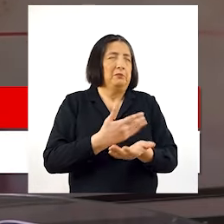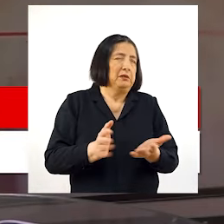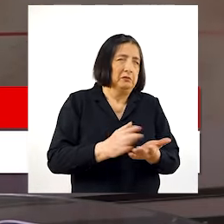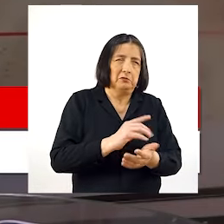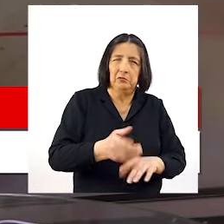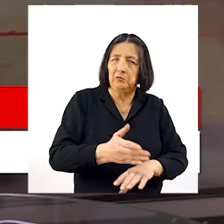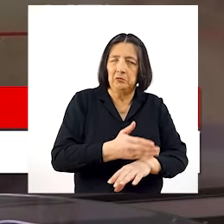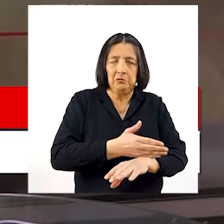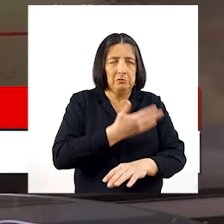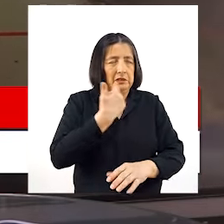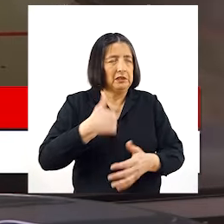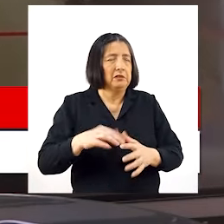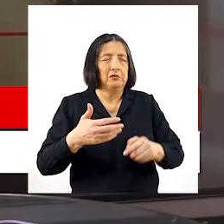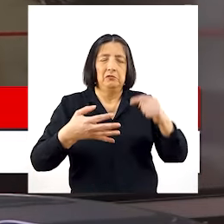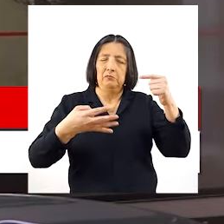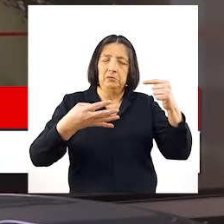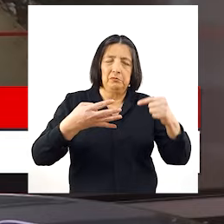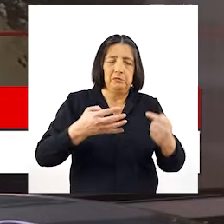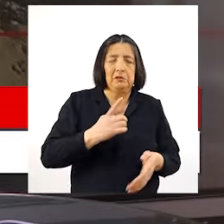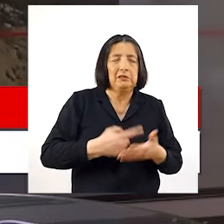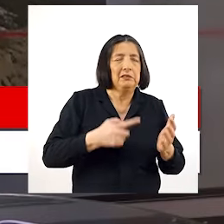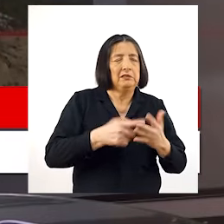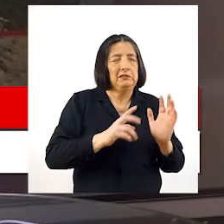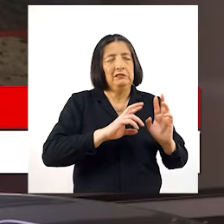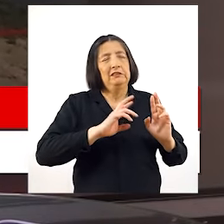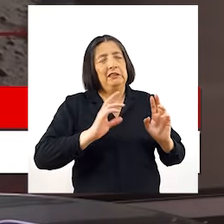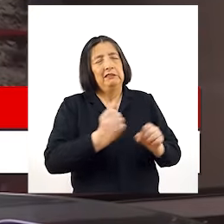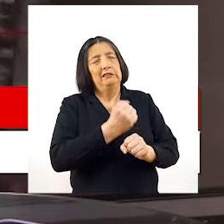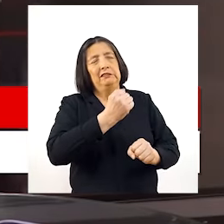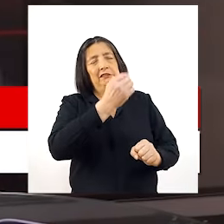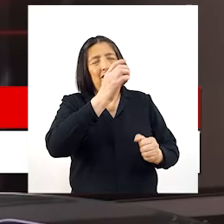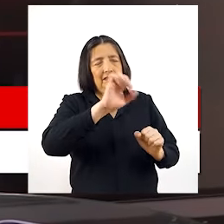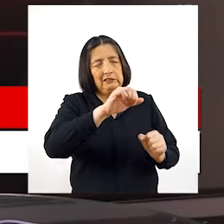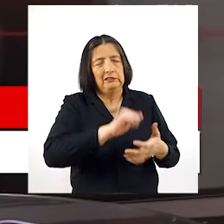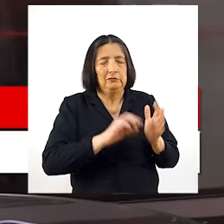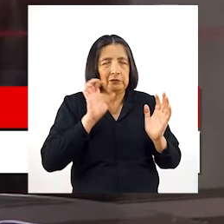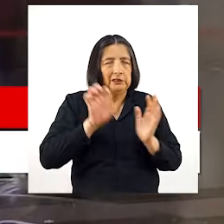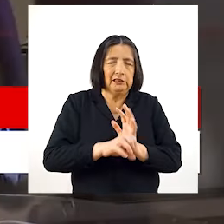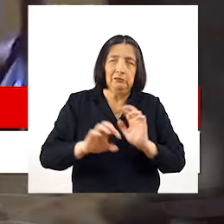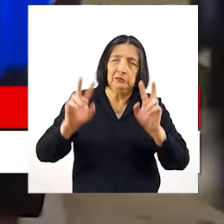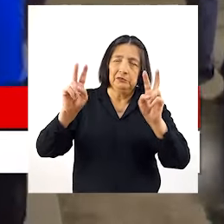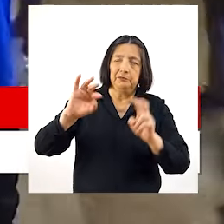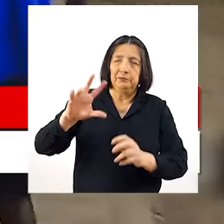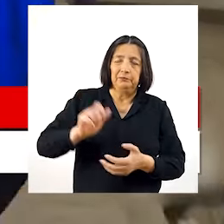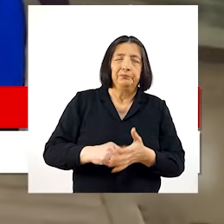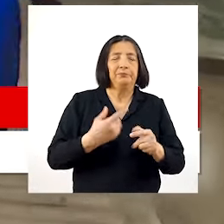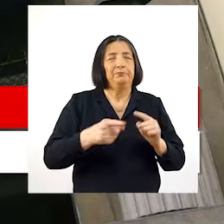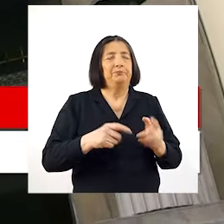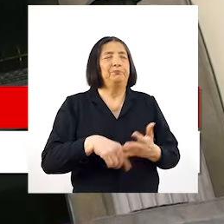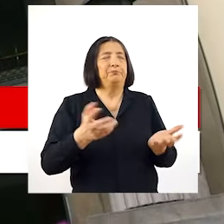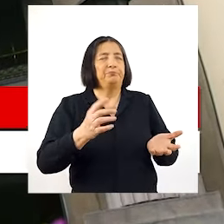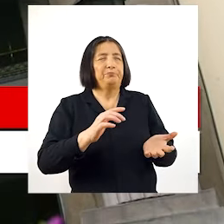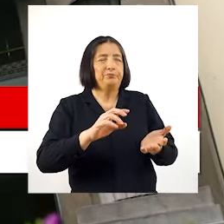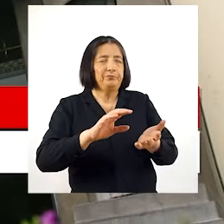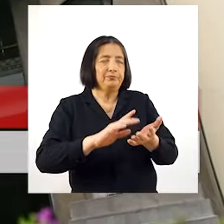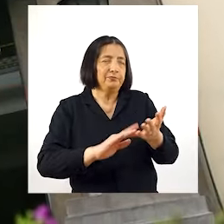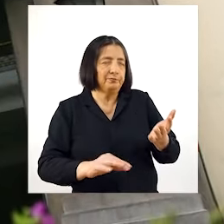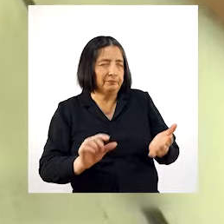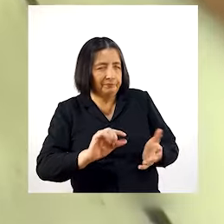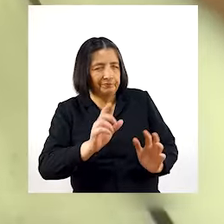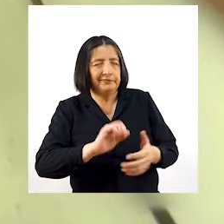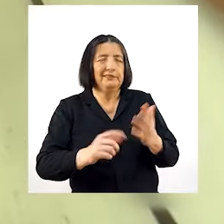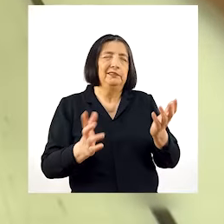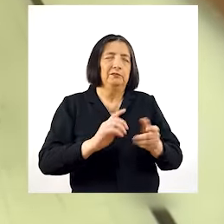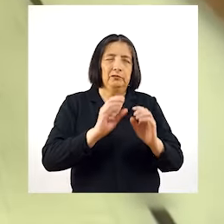no se traduce en una mejora de los indicadores de resultado que deben tener, como por ejemplo el tema de la delincuencia, el combate de la anemia, o en